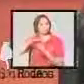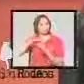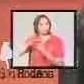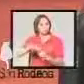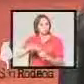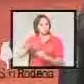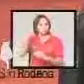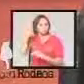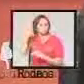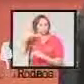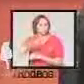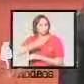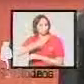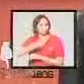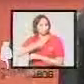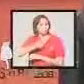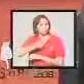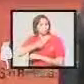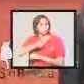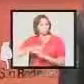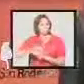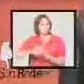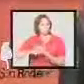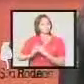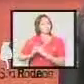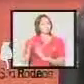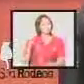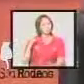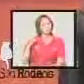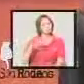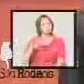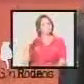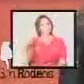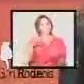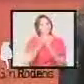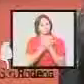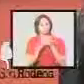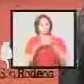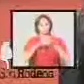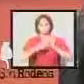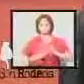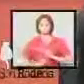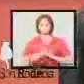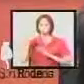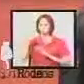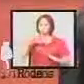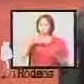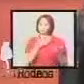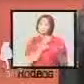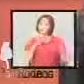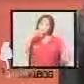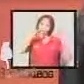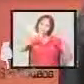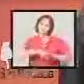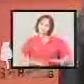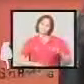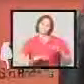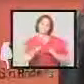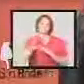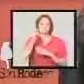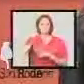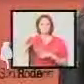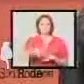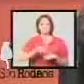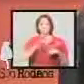que teníamos en al arranque del 2013, ¿verdad? Eso significa que hoy, o al cierre del 2013, los